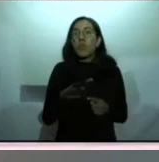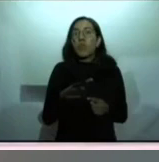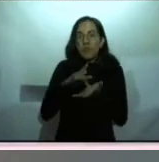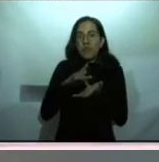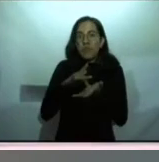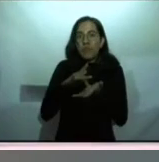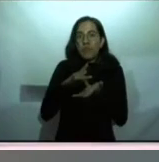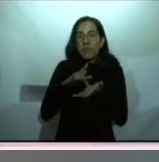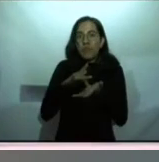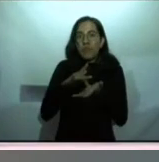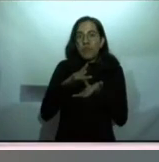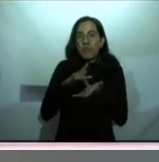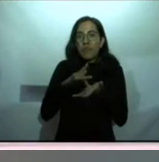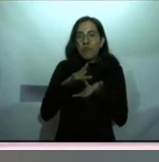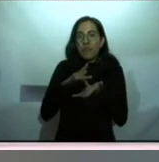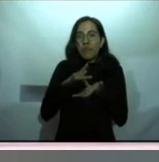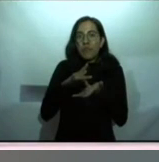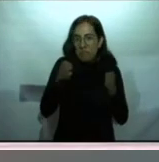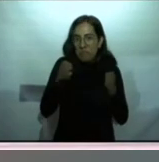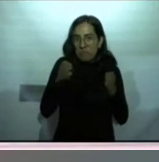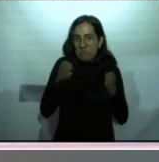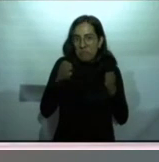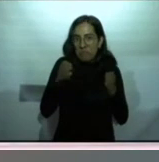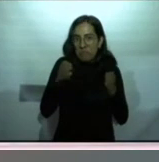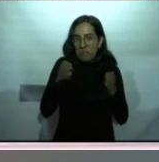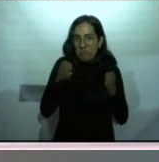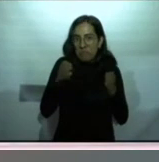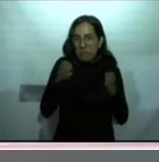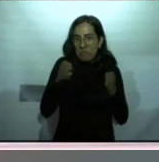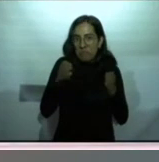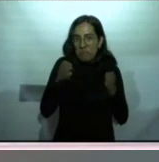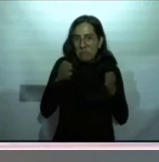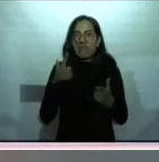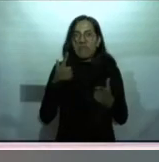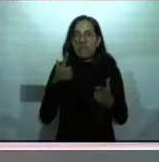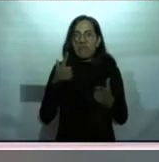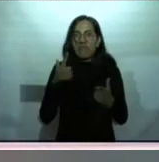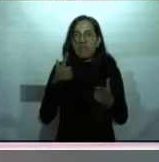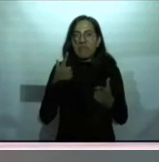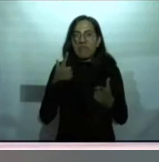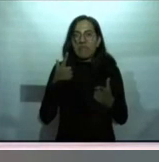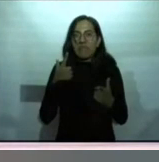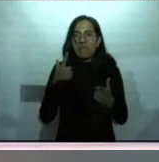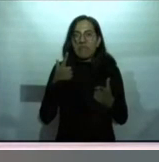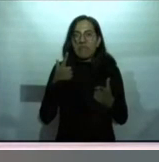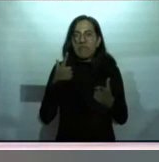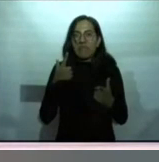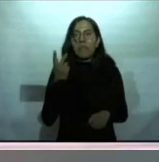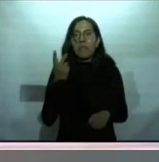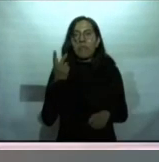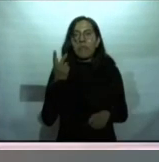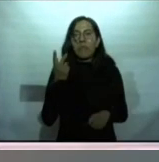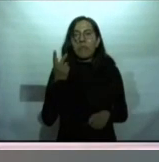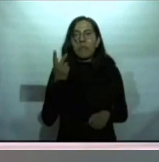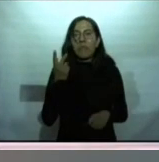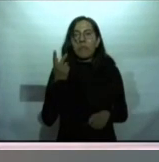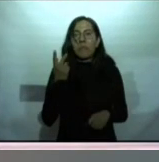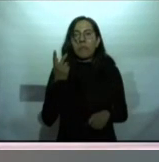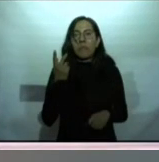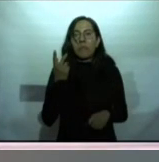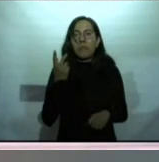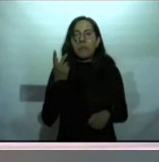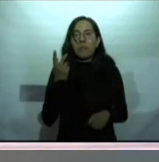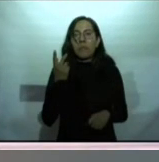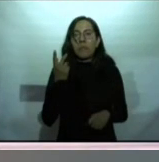México tiene que ser más democrático, más libre, siempre con soberanía.